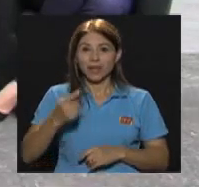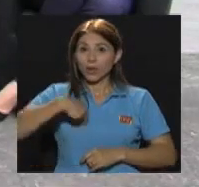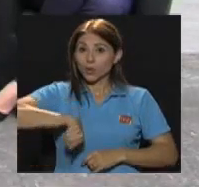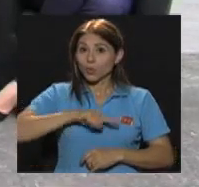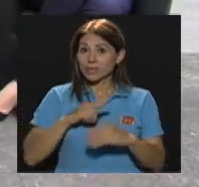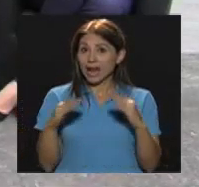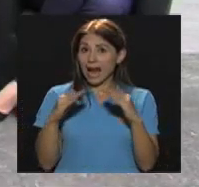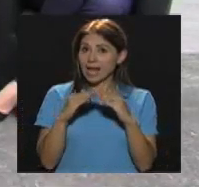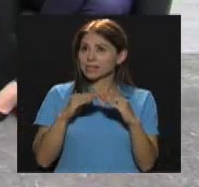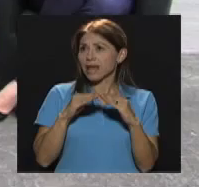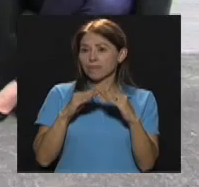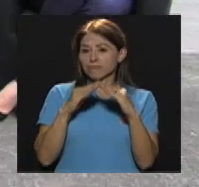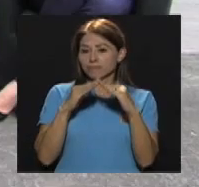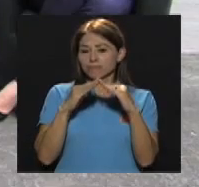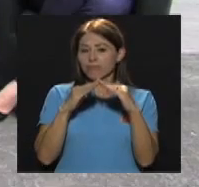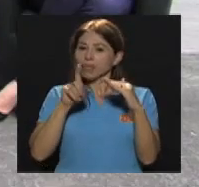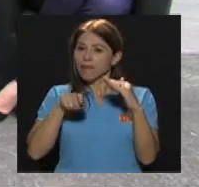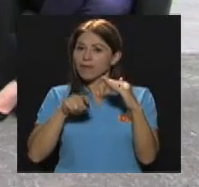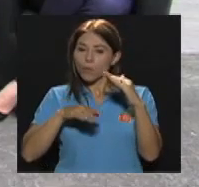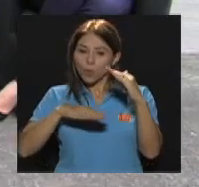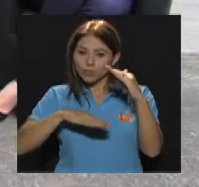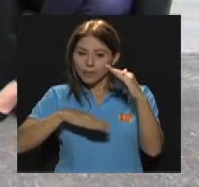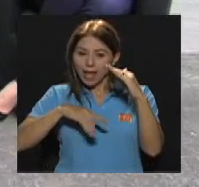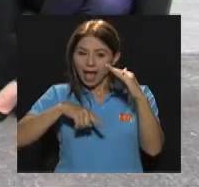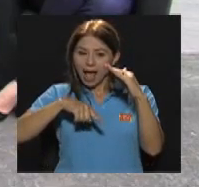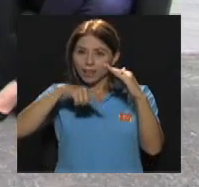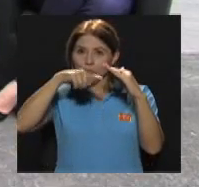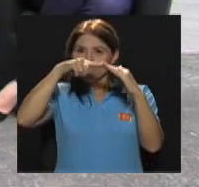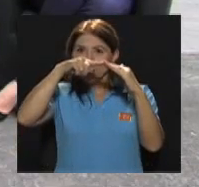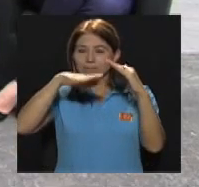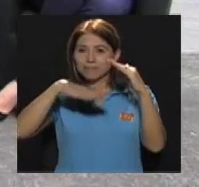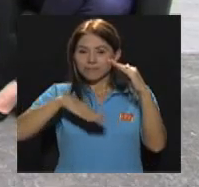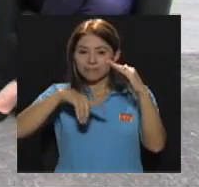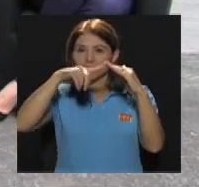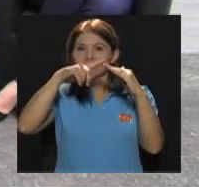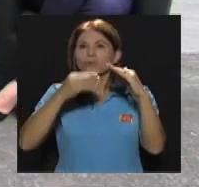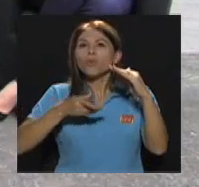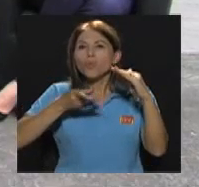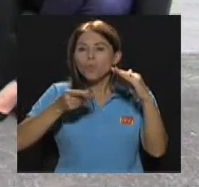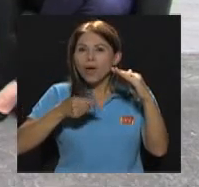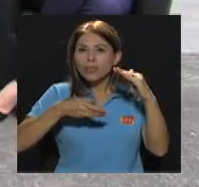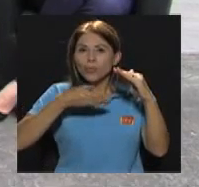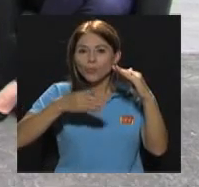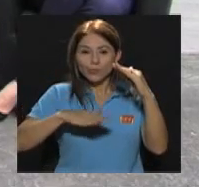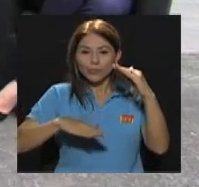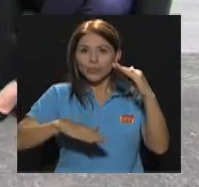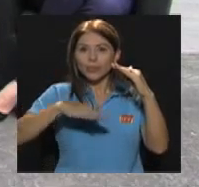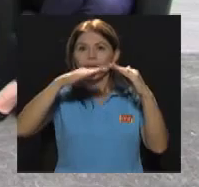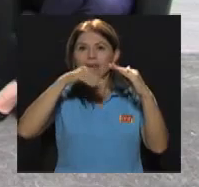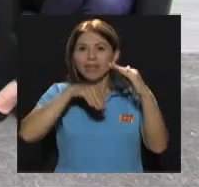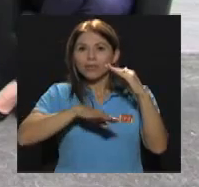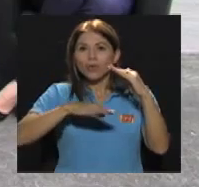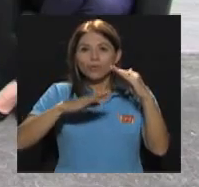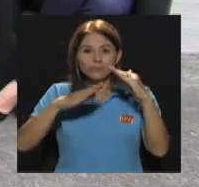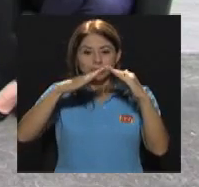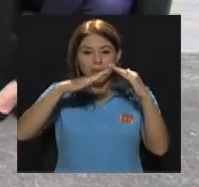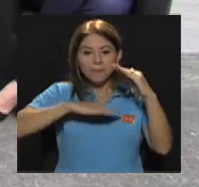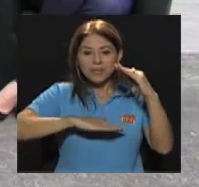de tener una altura recomendada del piso al cielo raso? Exactamente.